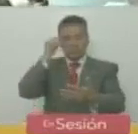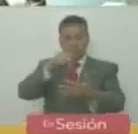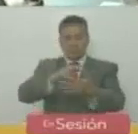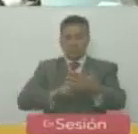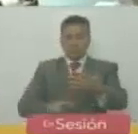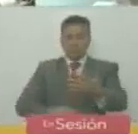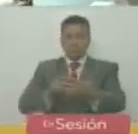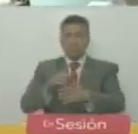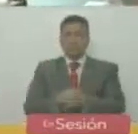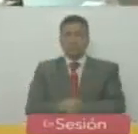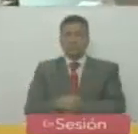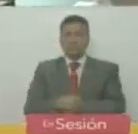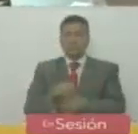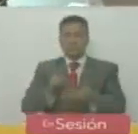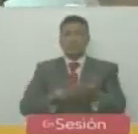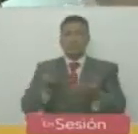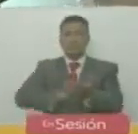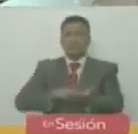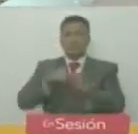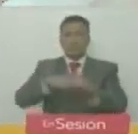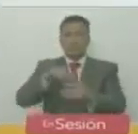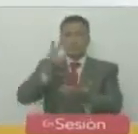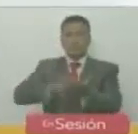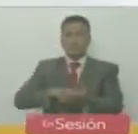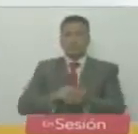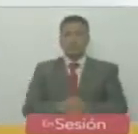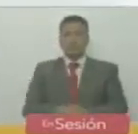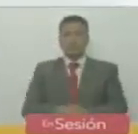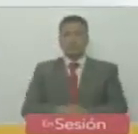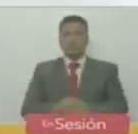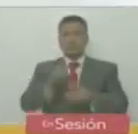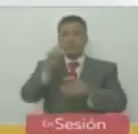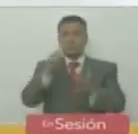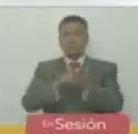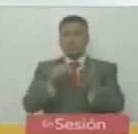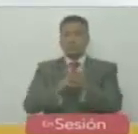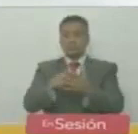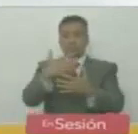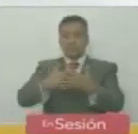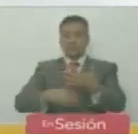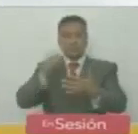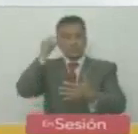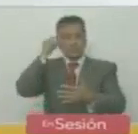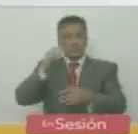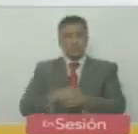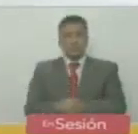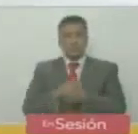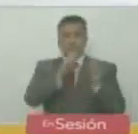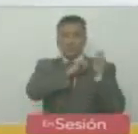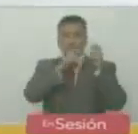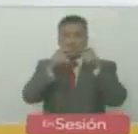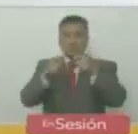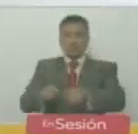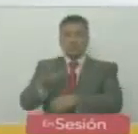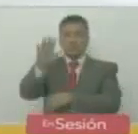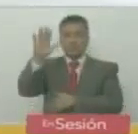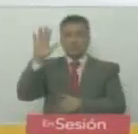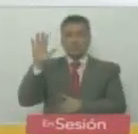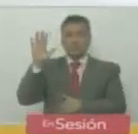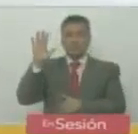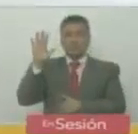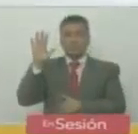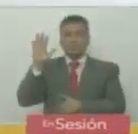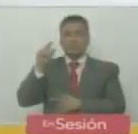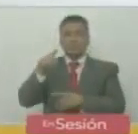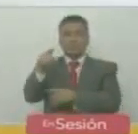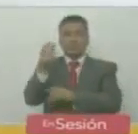la cual, una vez leída, resultó aprobada. Primer punto del orden del día, designación y juramentación de